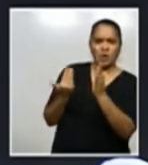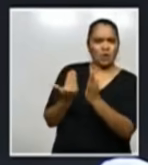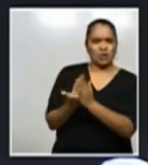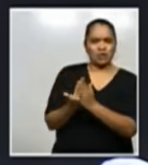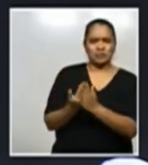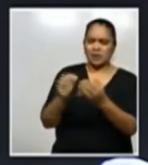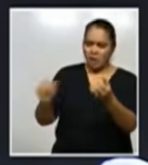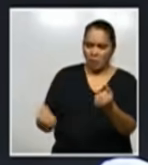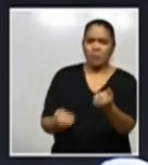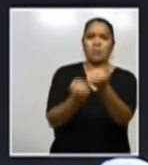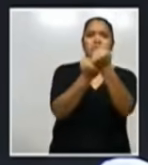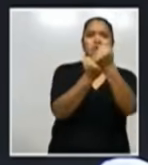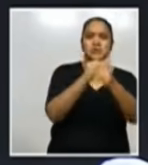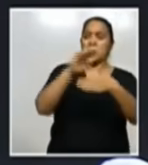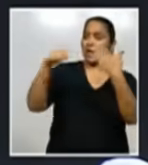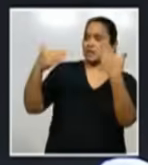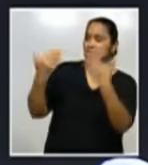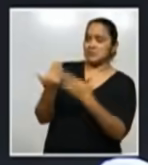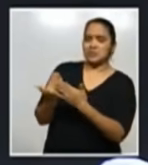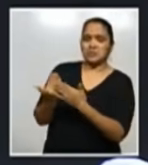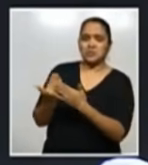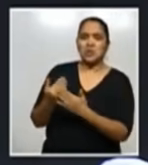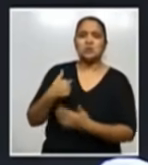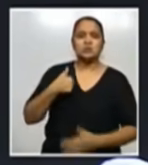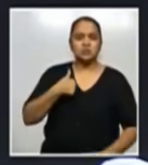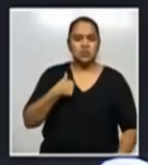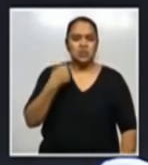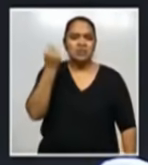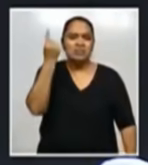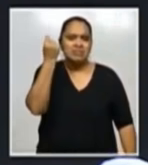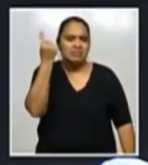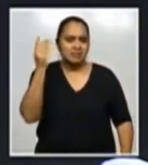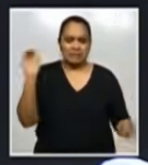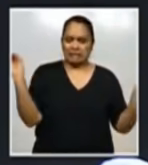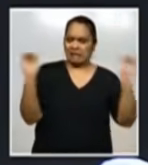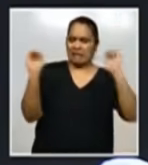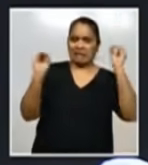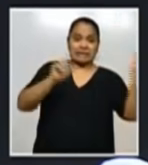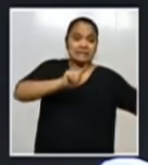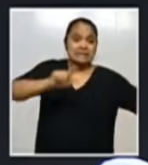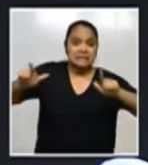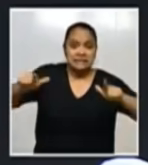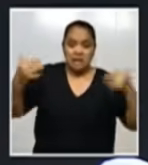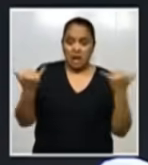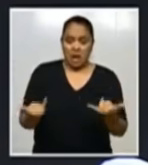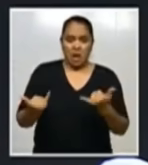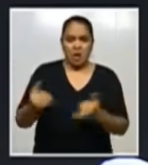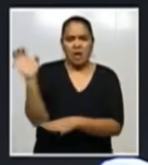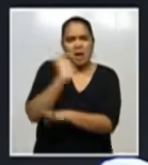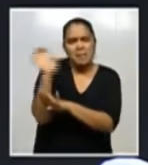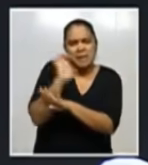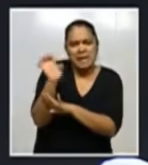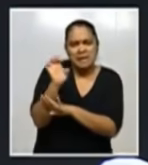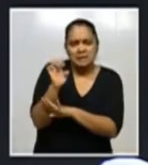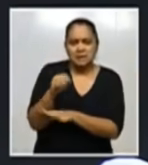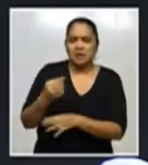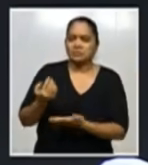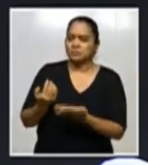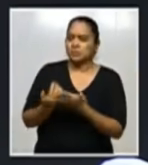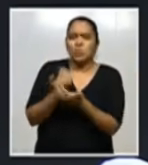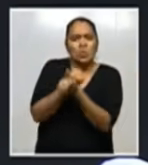excepción. Entiendo que nadie estaba preparado ante esta crisis y todos podemos cometer